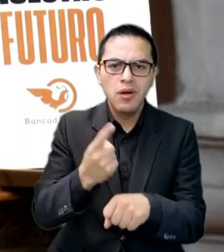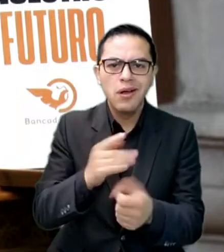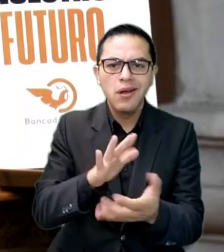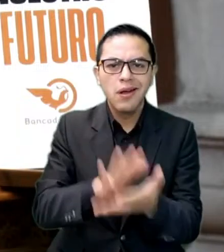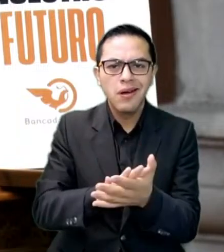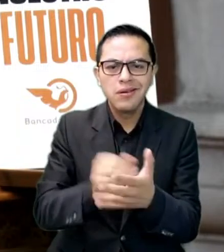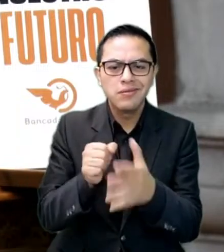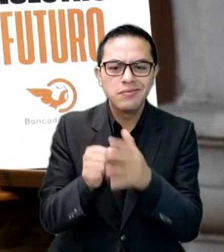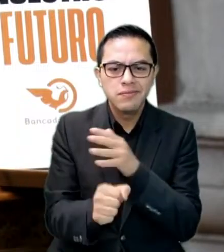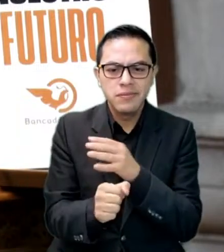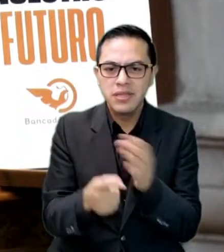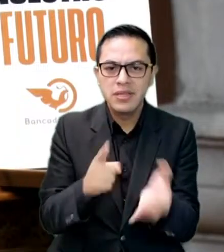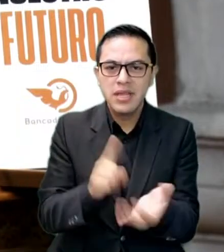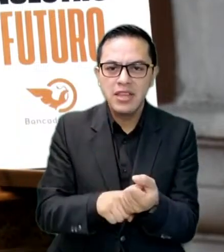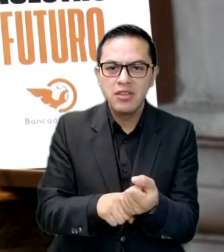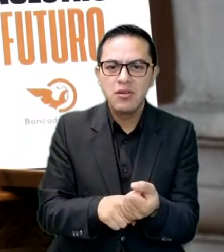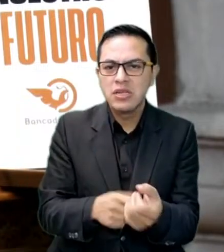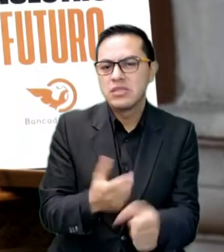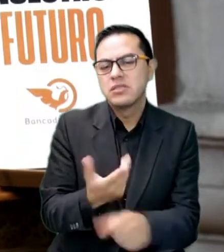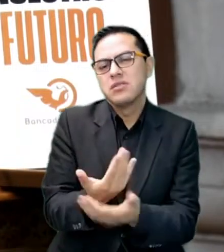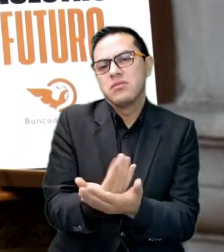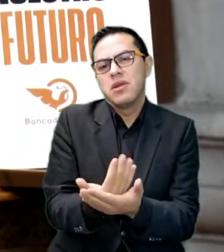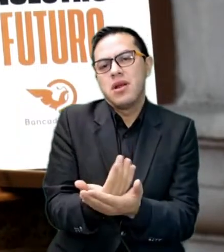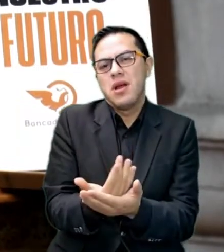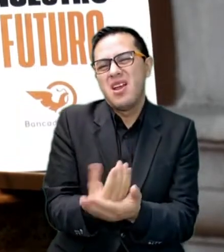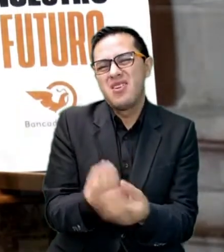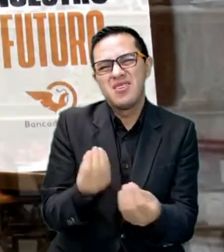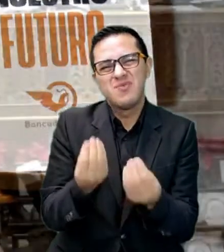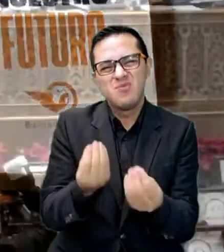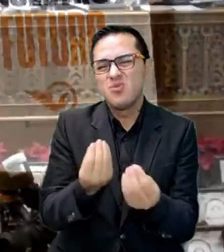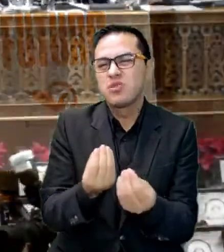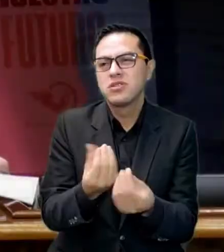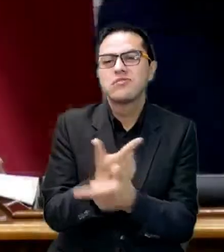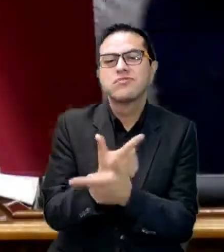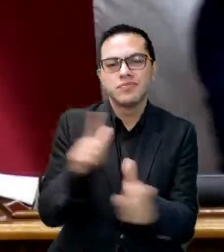vidas por la libertad. Es cuanto, presidente.